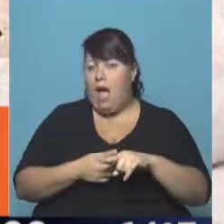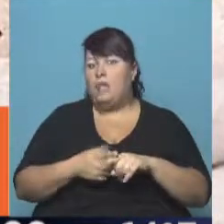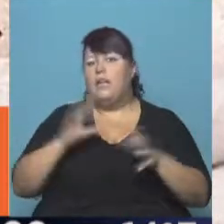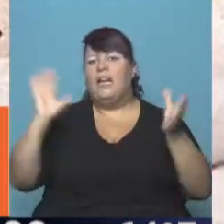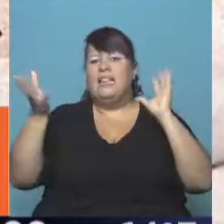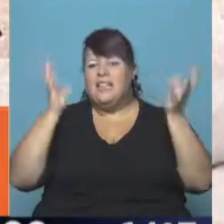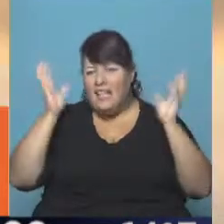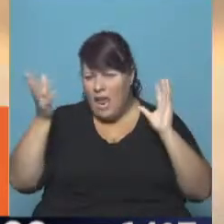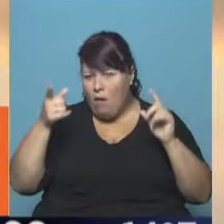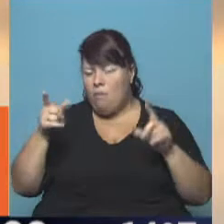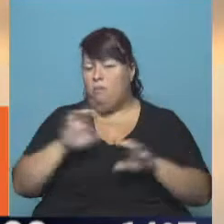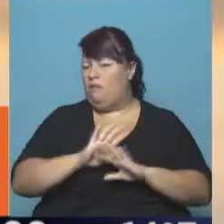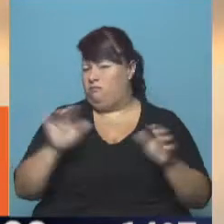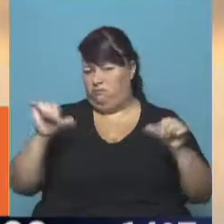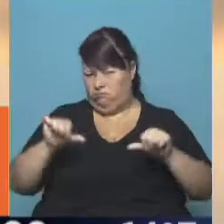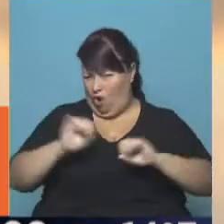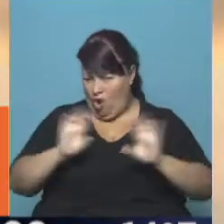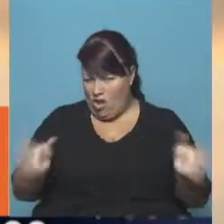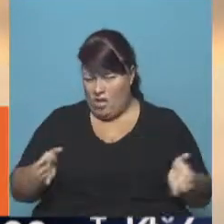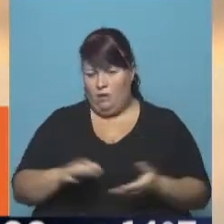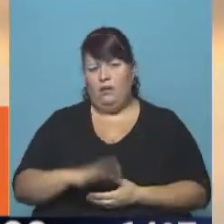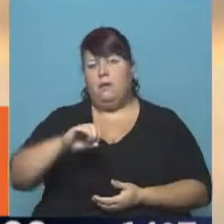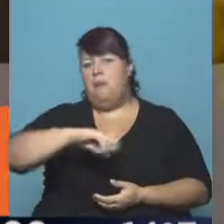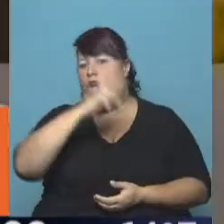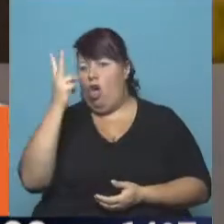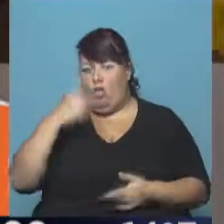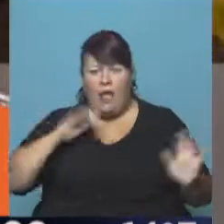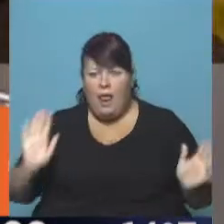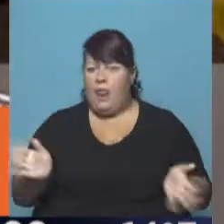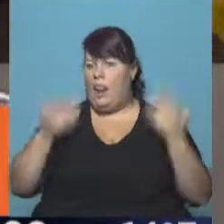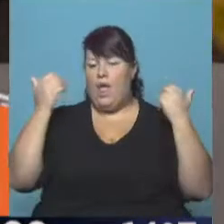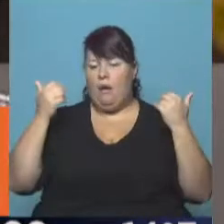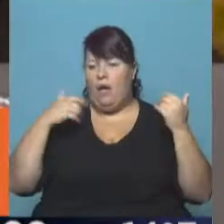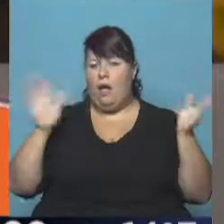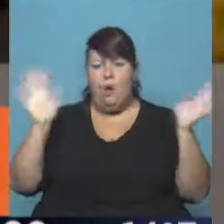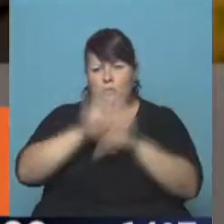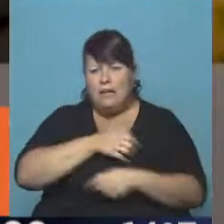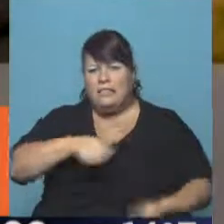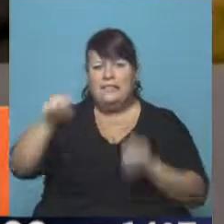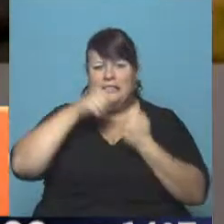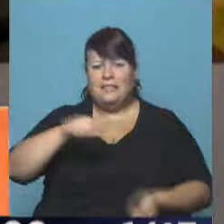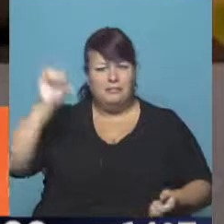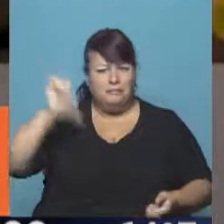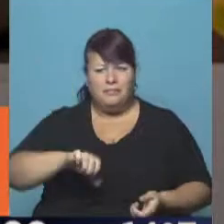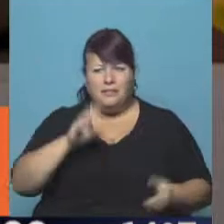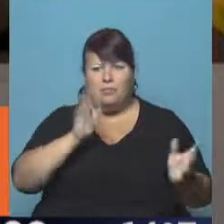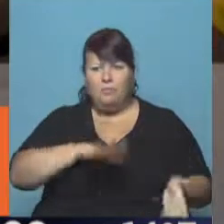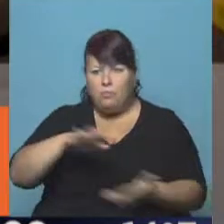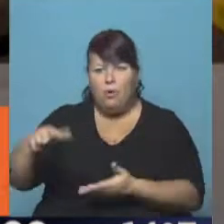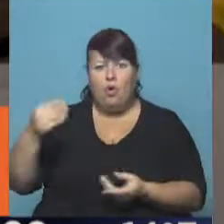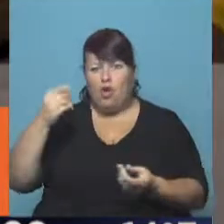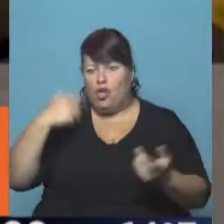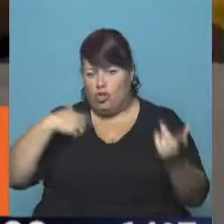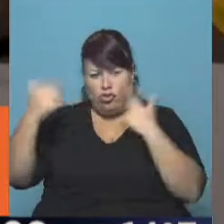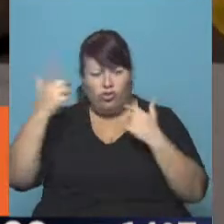pronóstico del tiempo que no es para nada alentador al lado de la mañana tuvimos que levantar no nos alcanzaban los baldes para poner porque